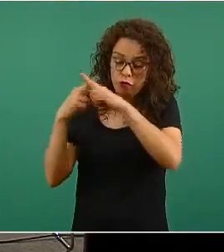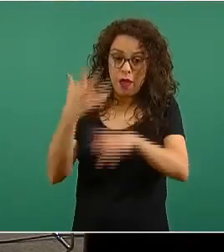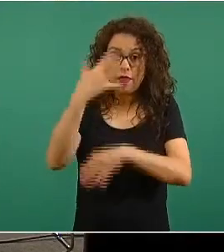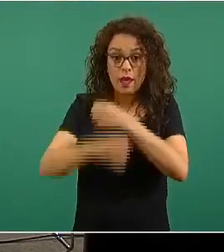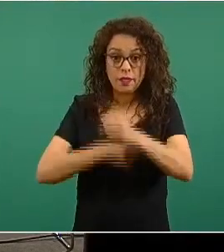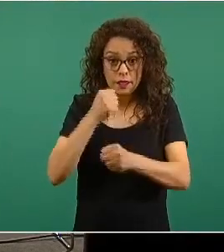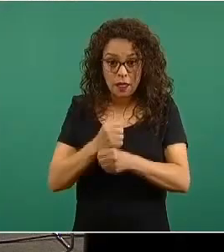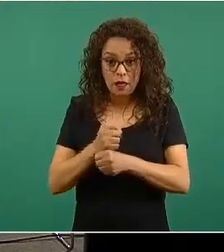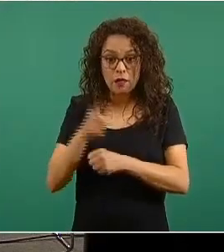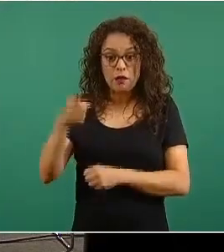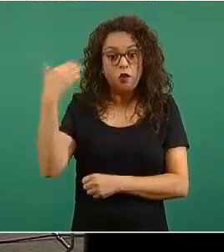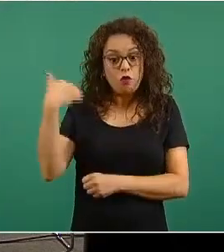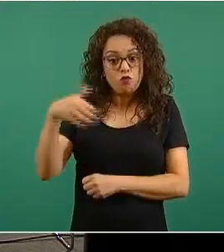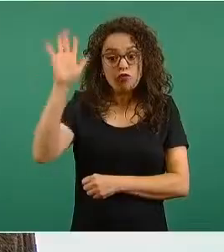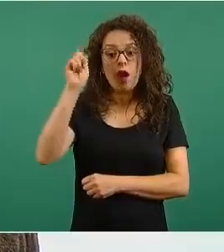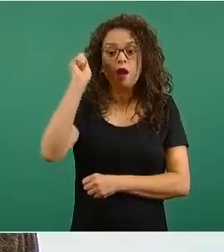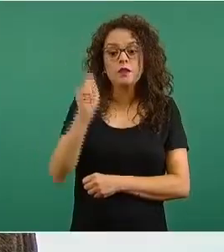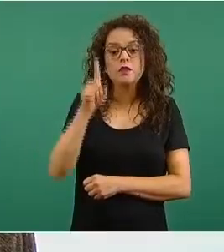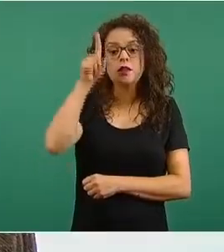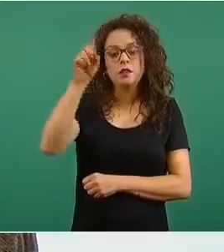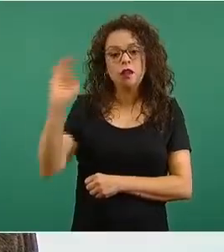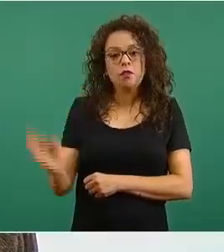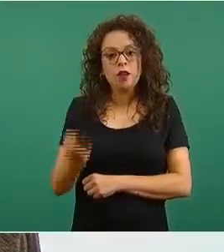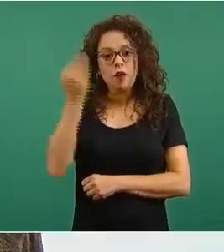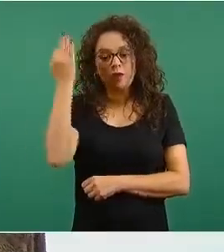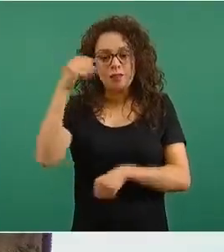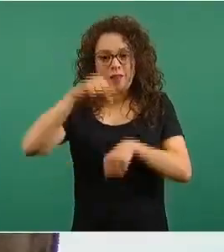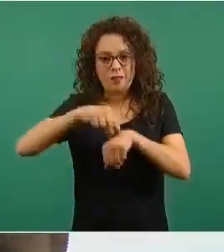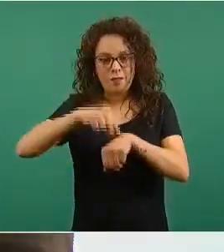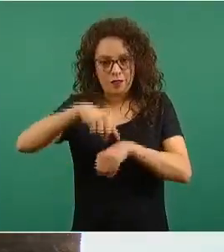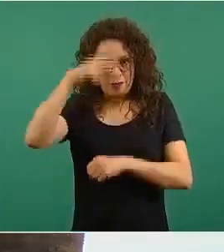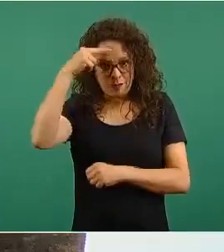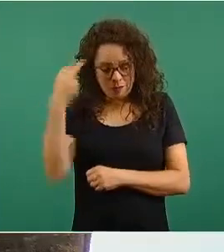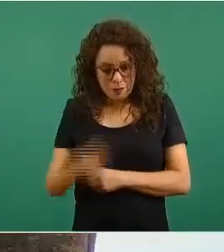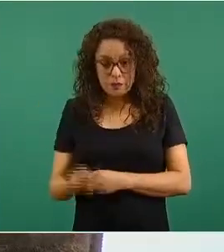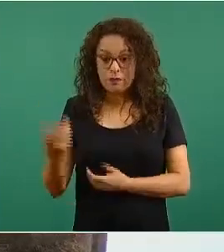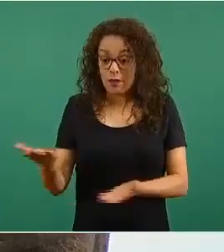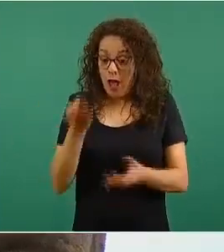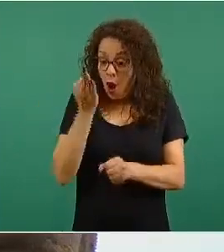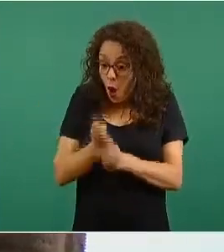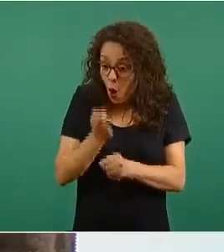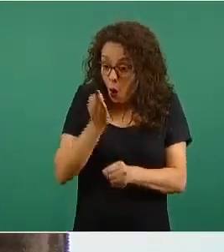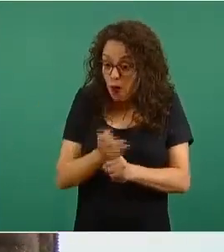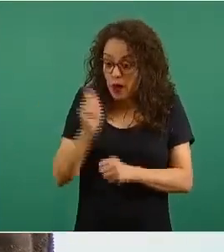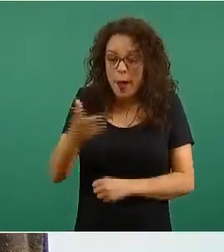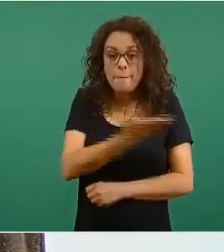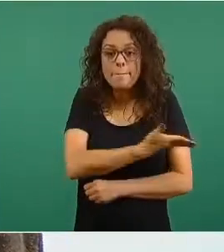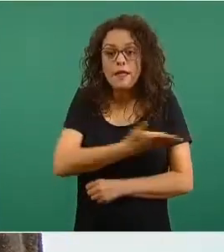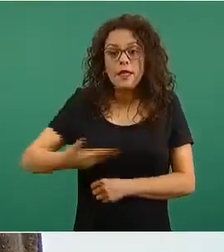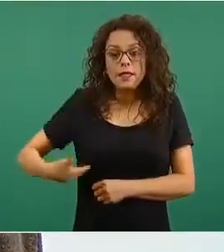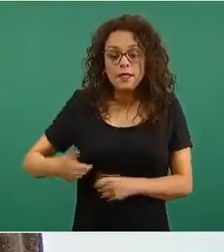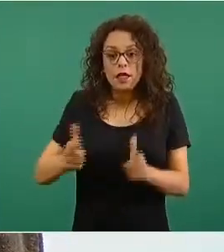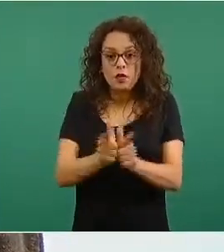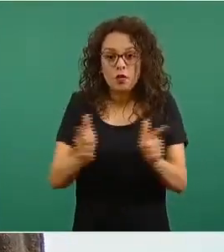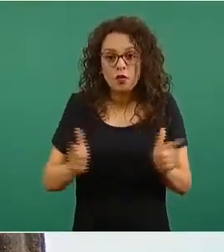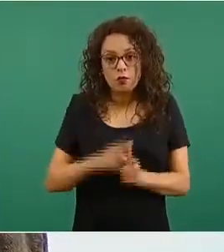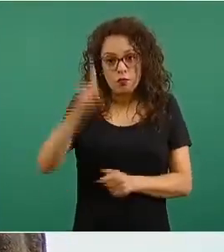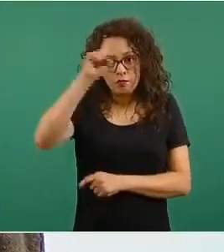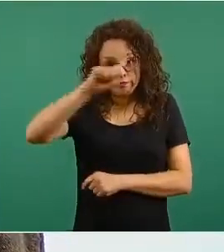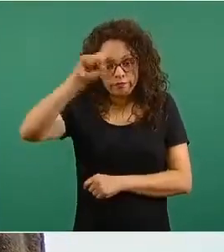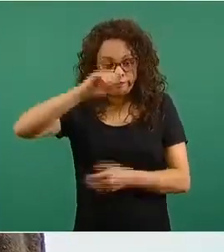de la Universidad Nacional Autónoma de México y es en este momento el presidente del Grupo Asesor Estratégico